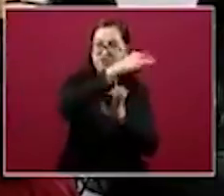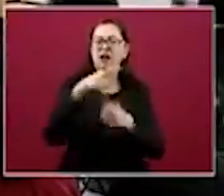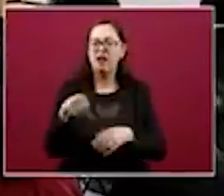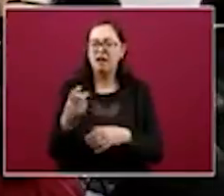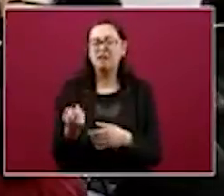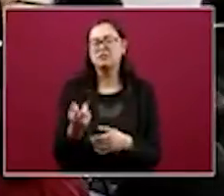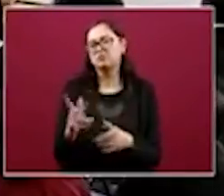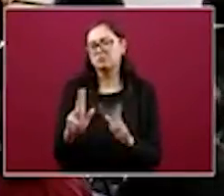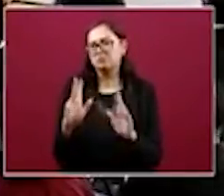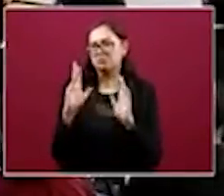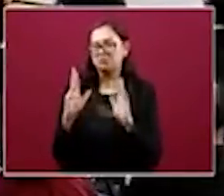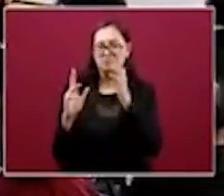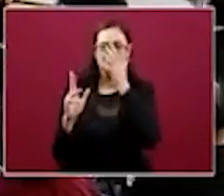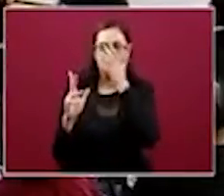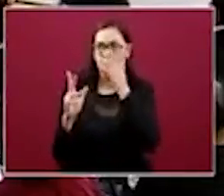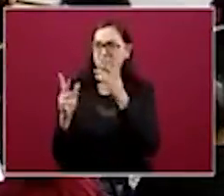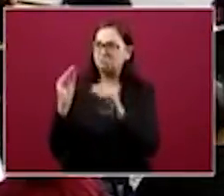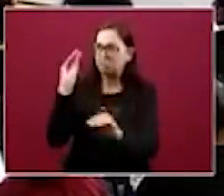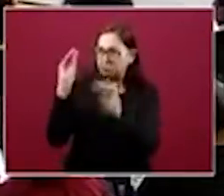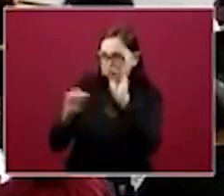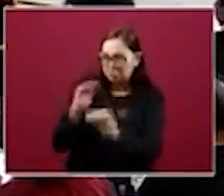hasta un expresidente que ya no quiero mencionar,